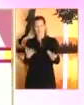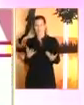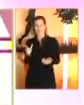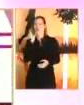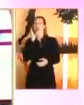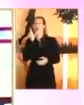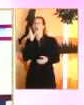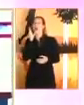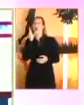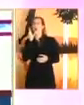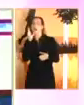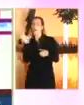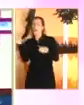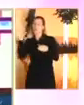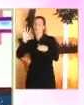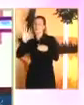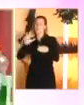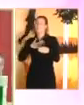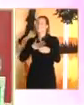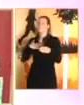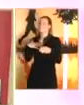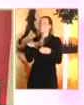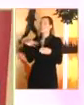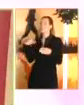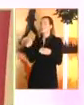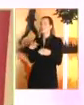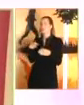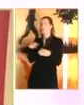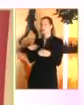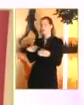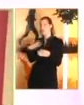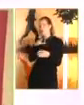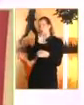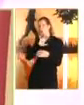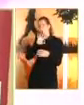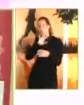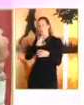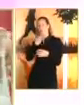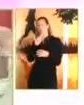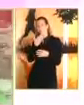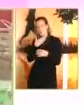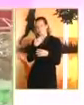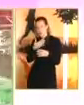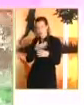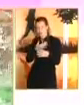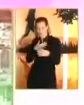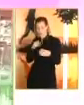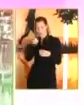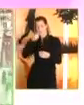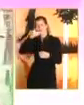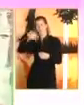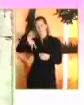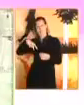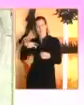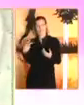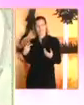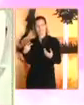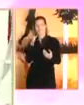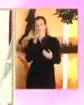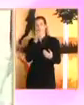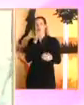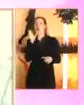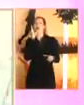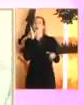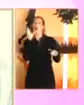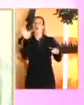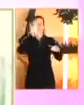agua. Tengo ganas de conocerme por dentro, de conocer mi ADN. Parece mentira. Hay que tener en cuenta que la proporción de agua que hemos echado en el